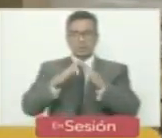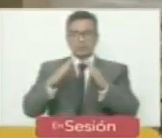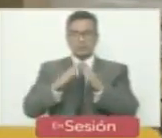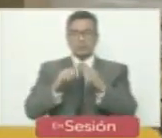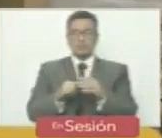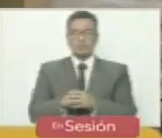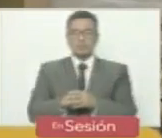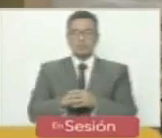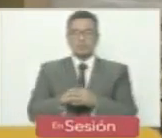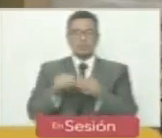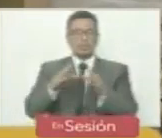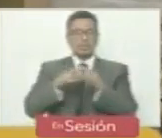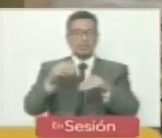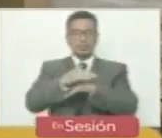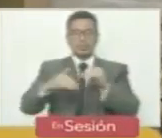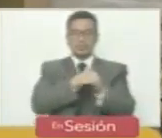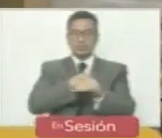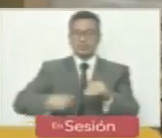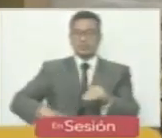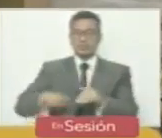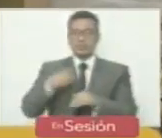Es todo, señora vicepresidenta.